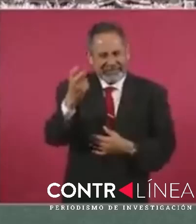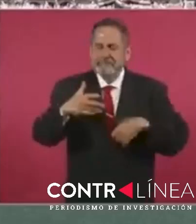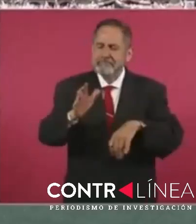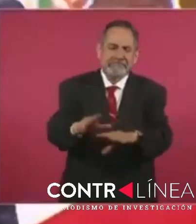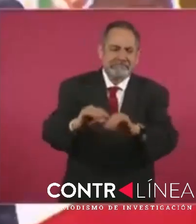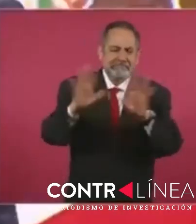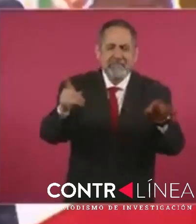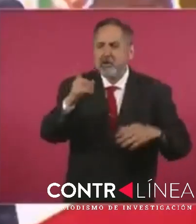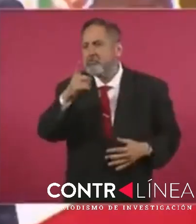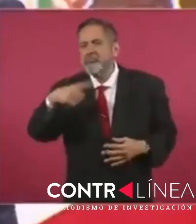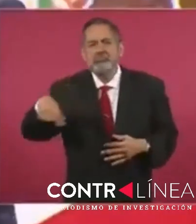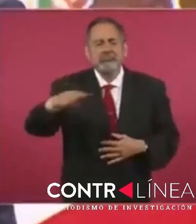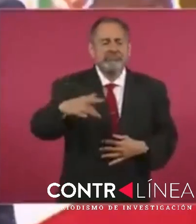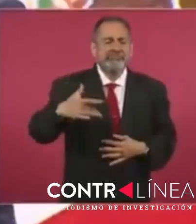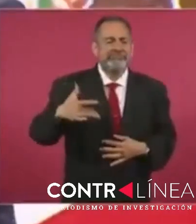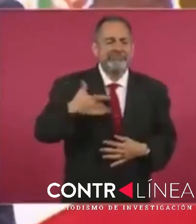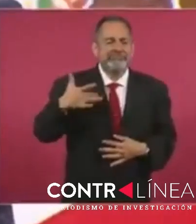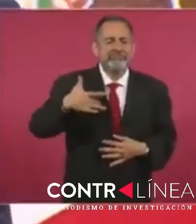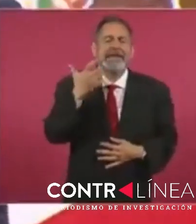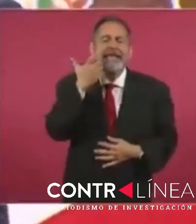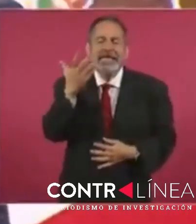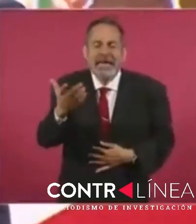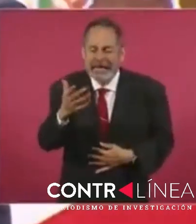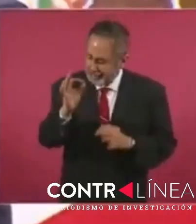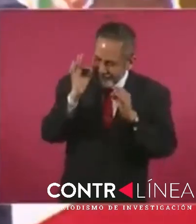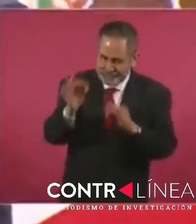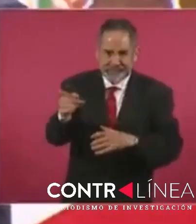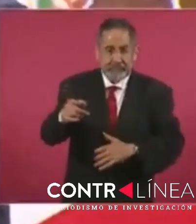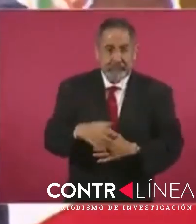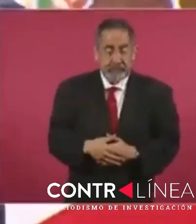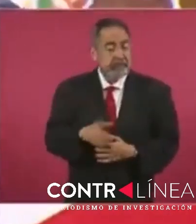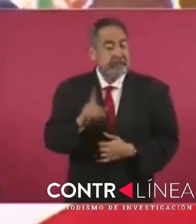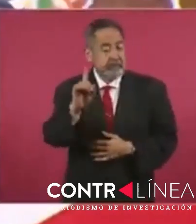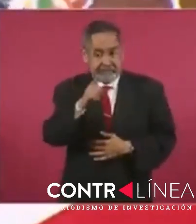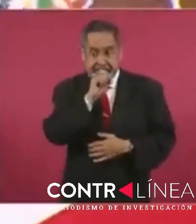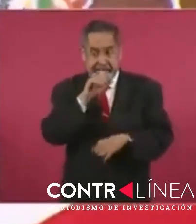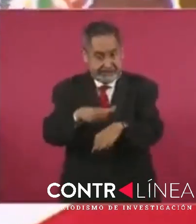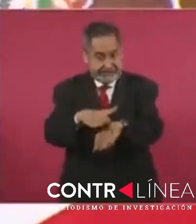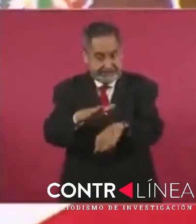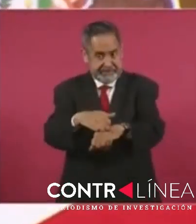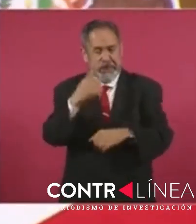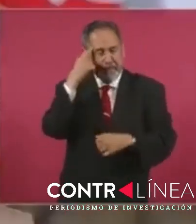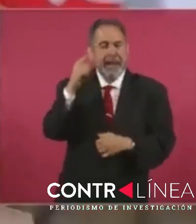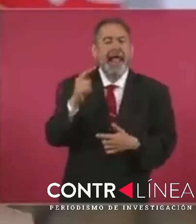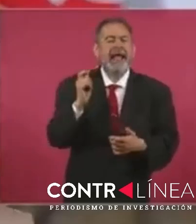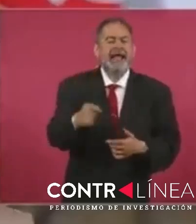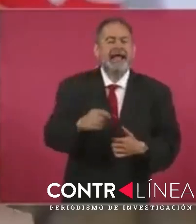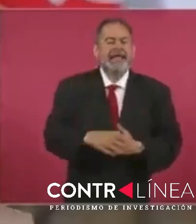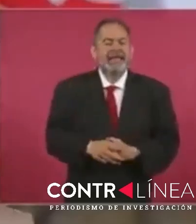cuál es el sentimiento del pueblo y también para que